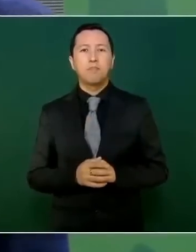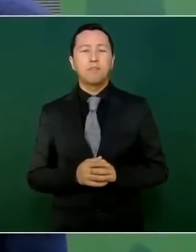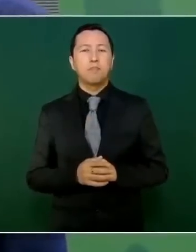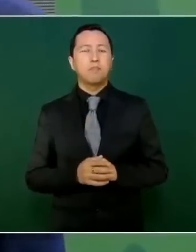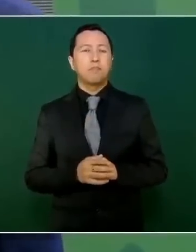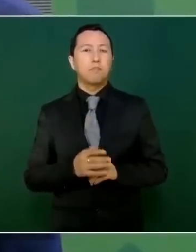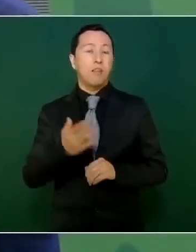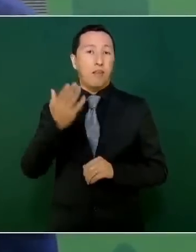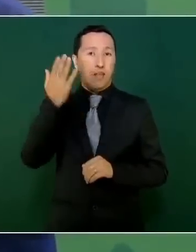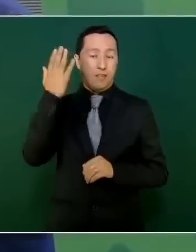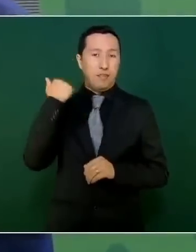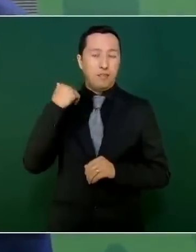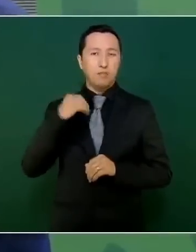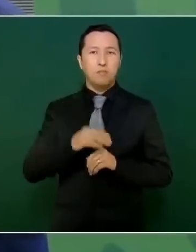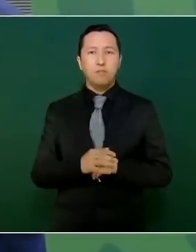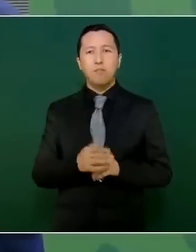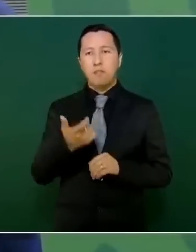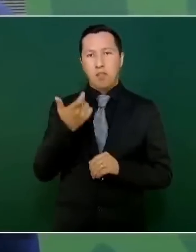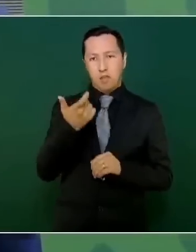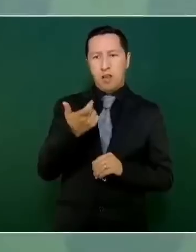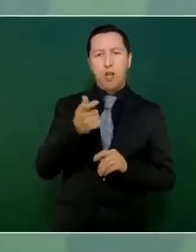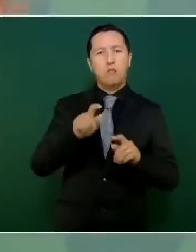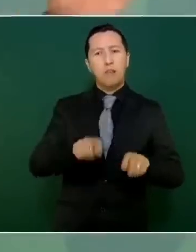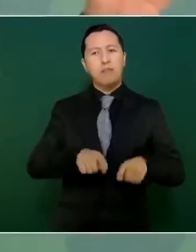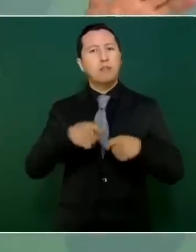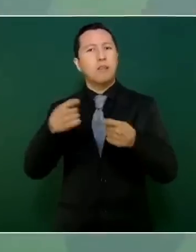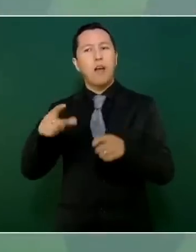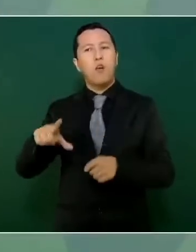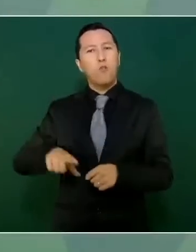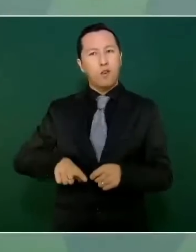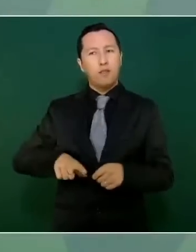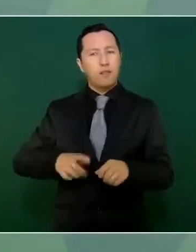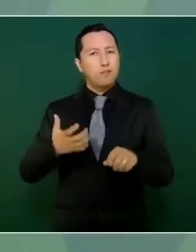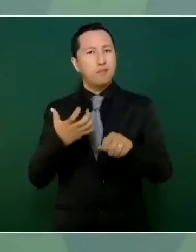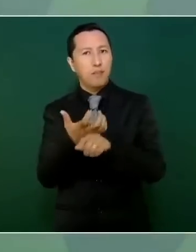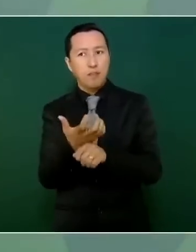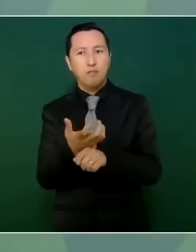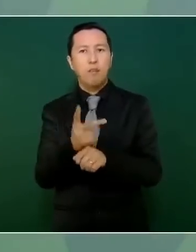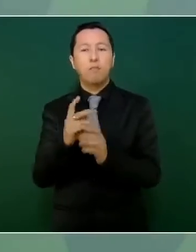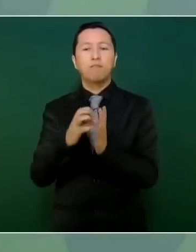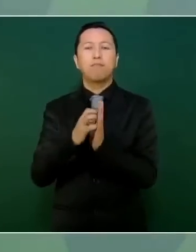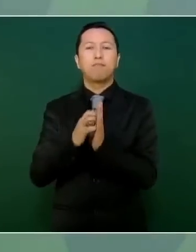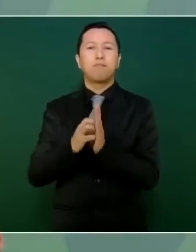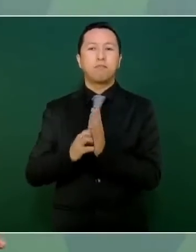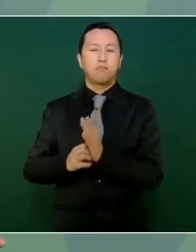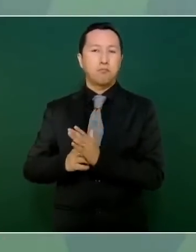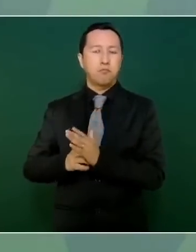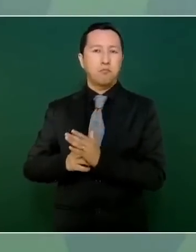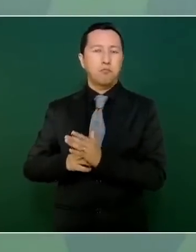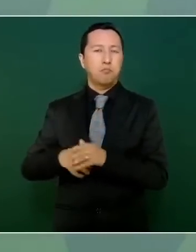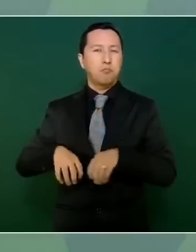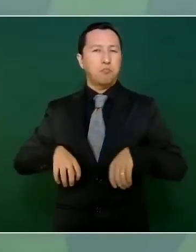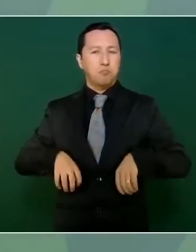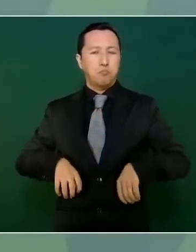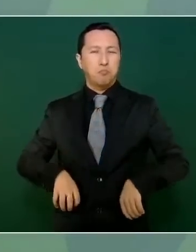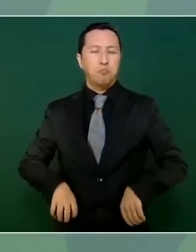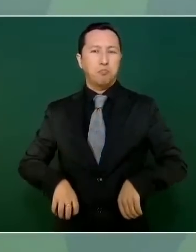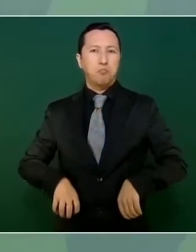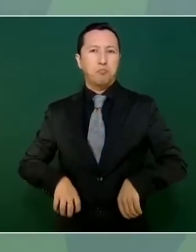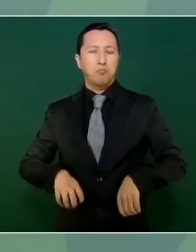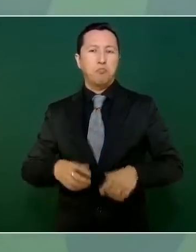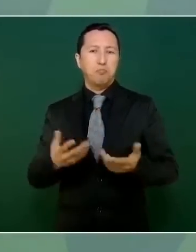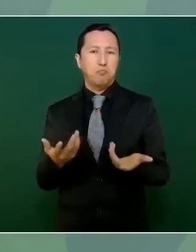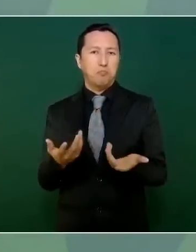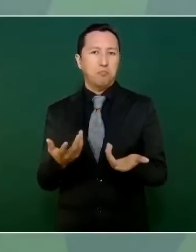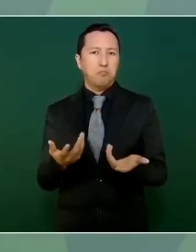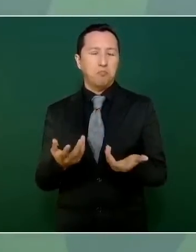los gobiernos estatales y se desviaban esos fondos. Entonces, cuando llegamos nosotros,